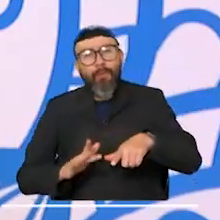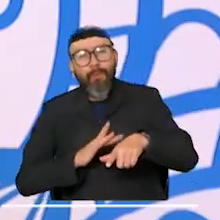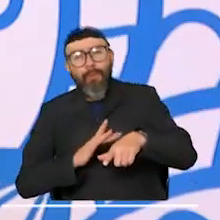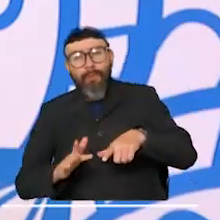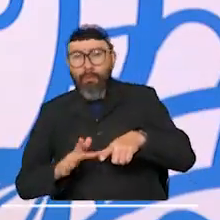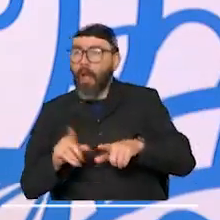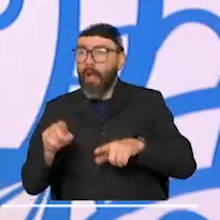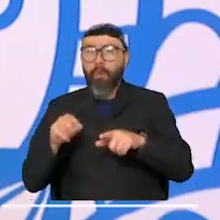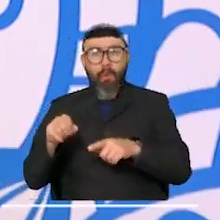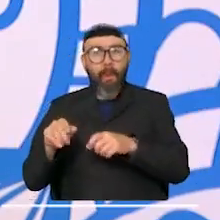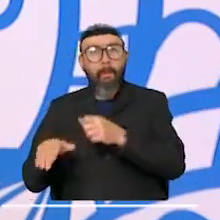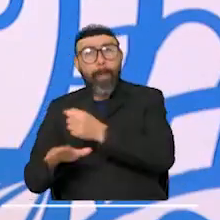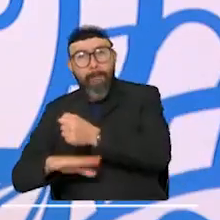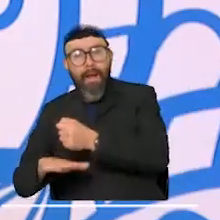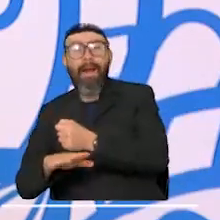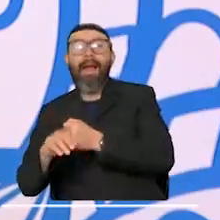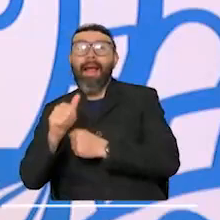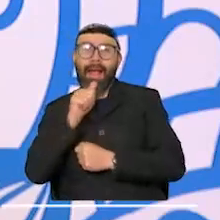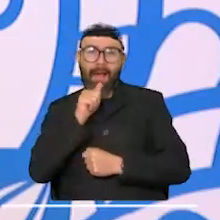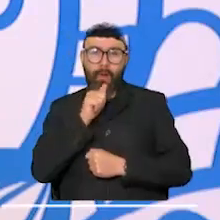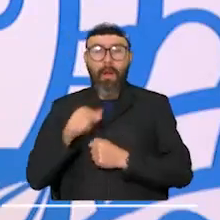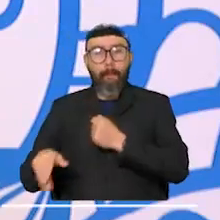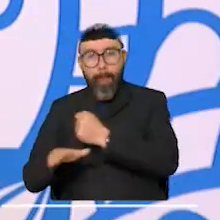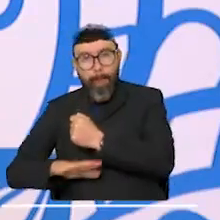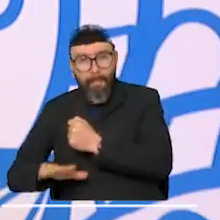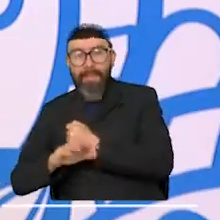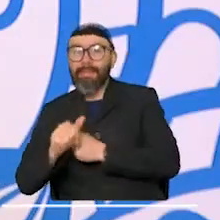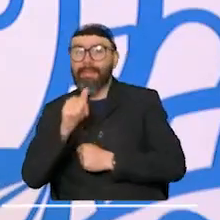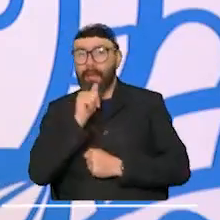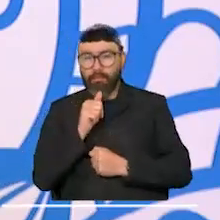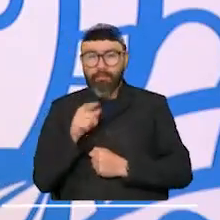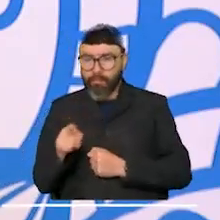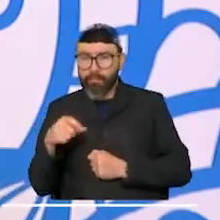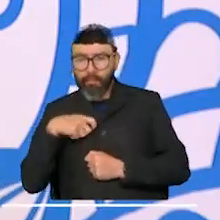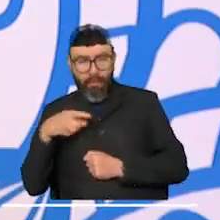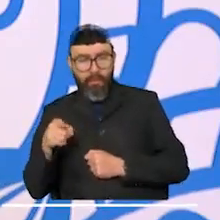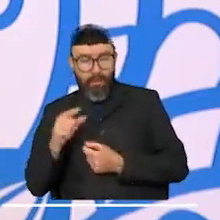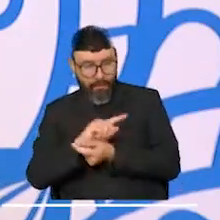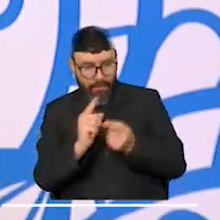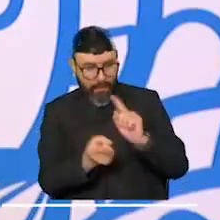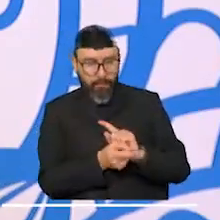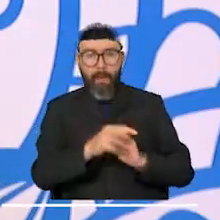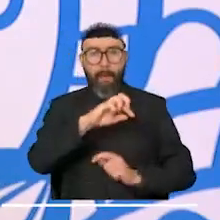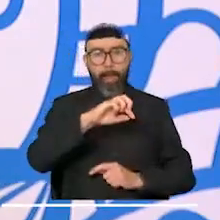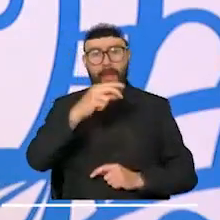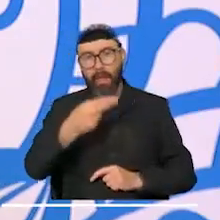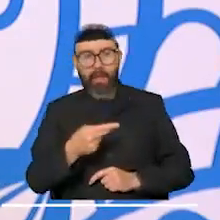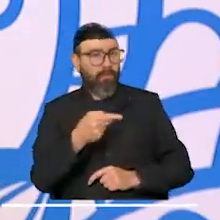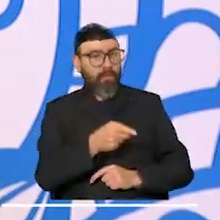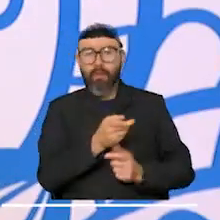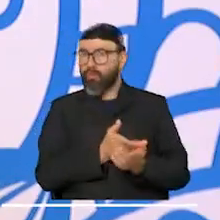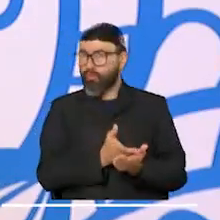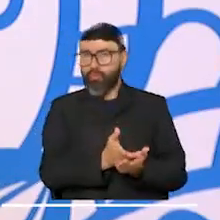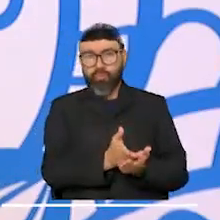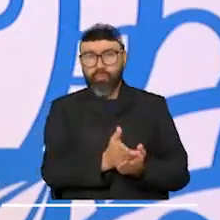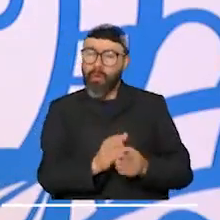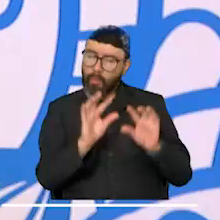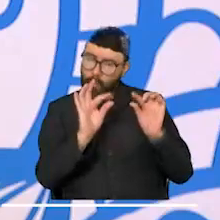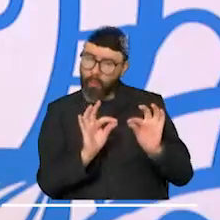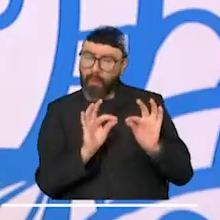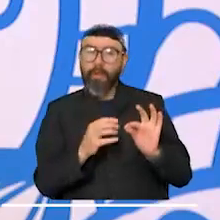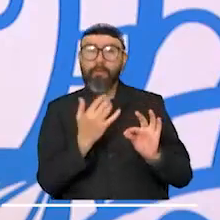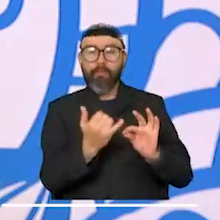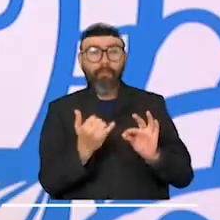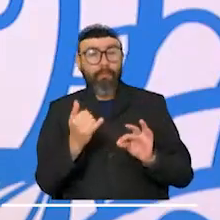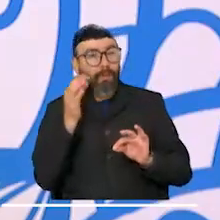lubricantes que tienen es vienen a base de agua y tienen el cambio del PH para mantener un pH vaginal todo el tiempo bajito y que el